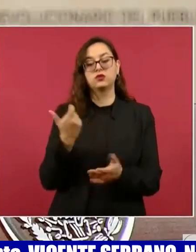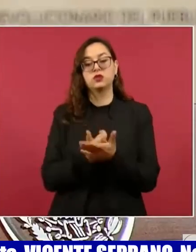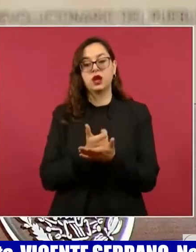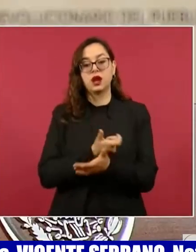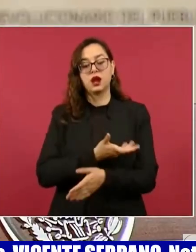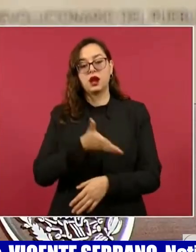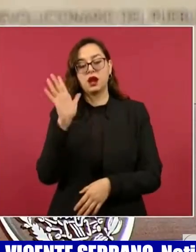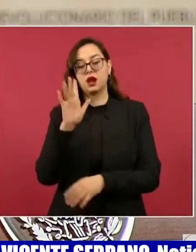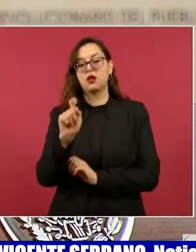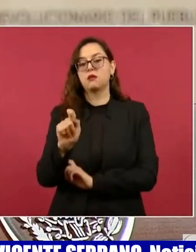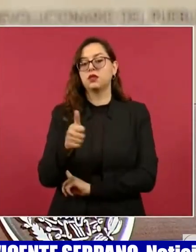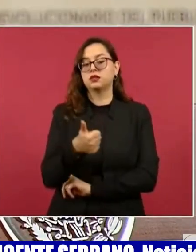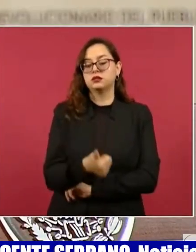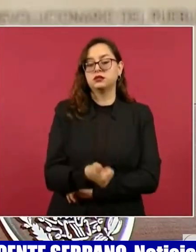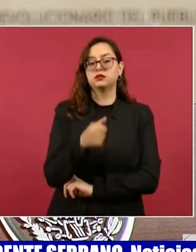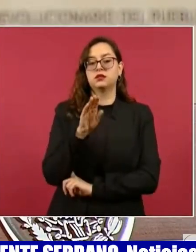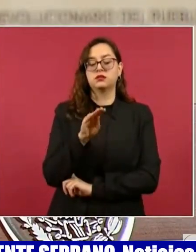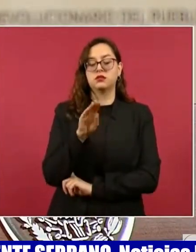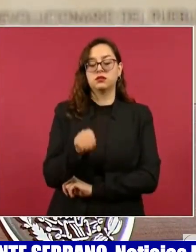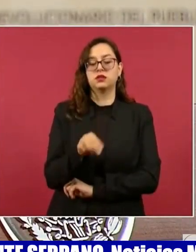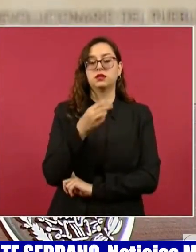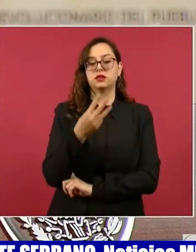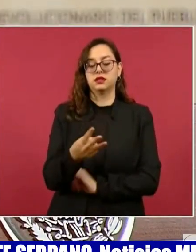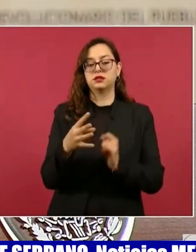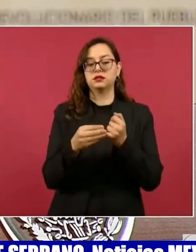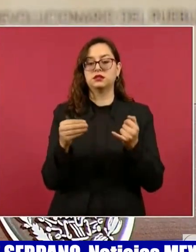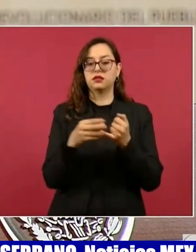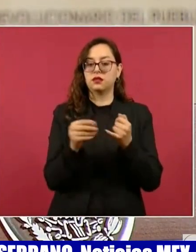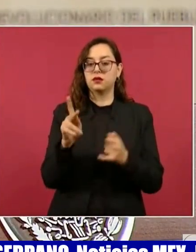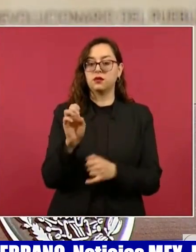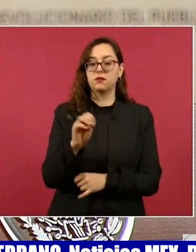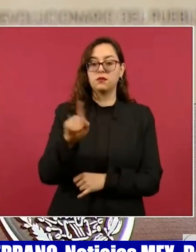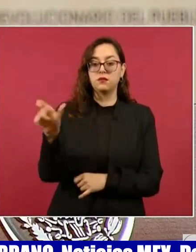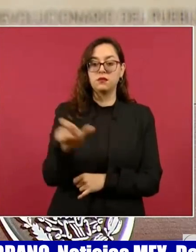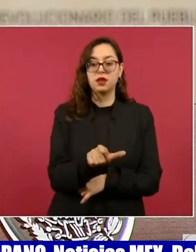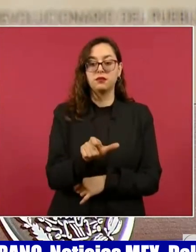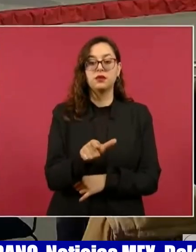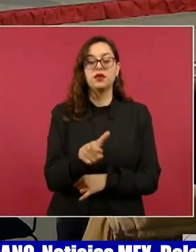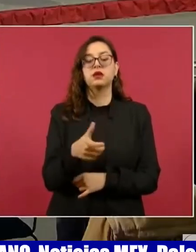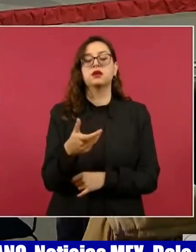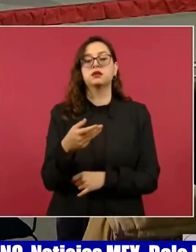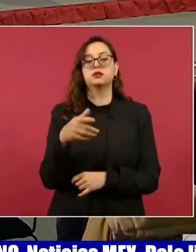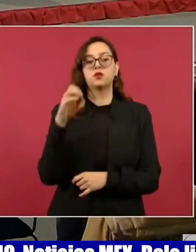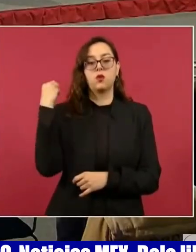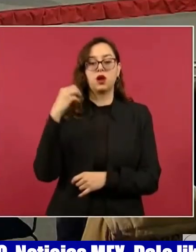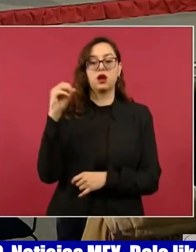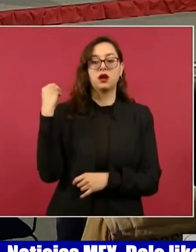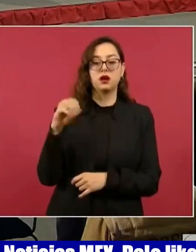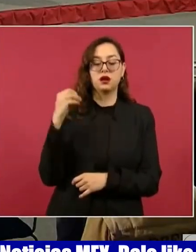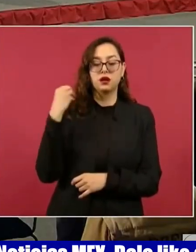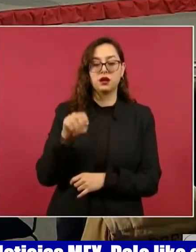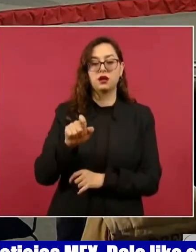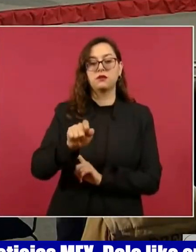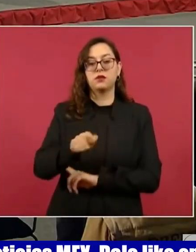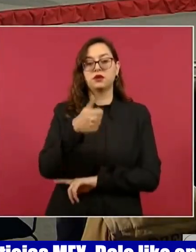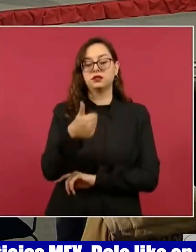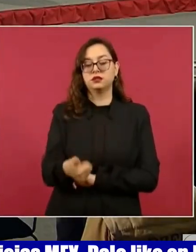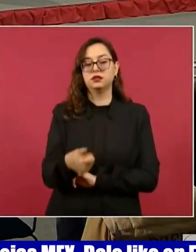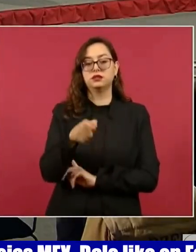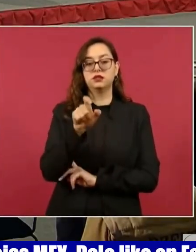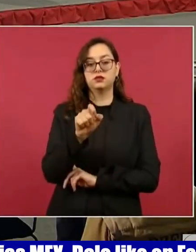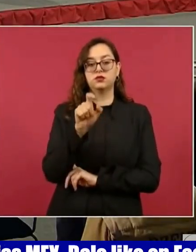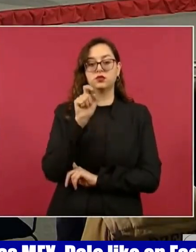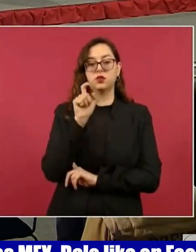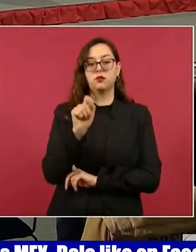caras, 26 pesos con 93 centavos de Pemex en Telmeme, en Oaxaca. Y 26 pesos con